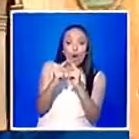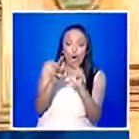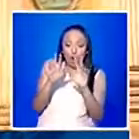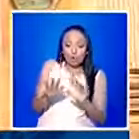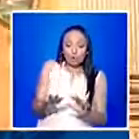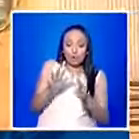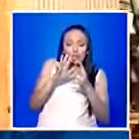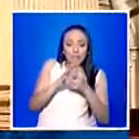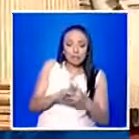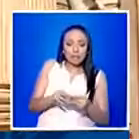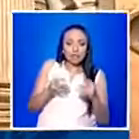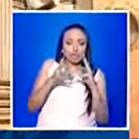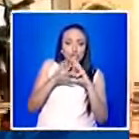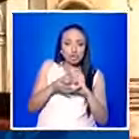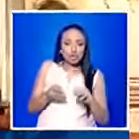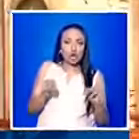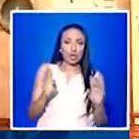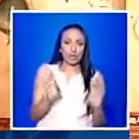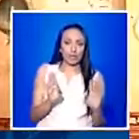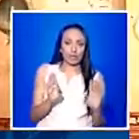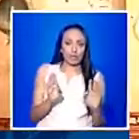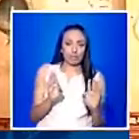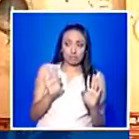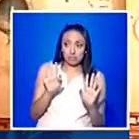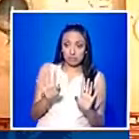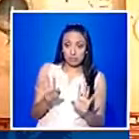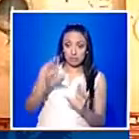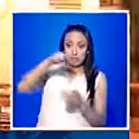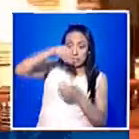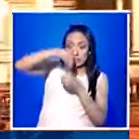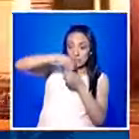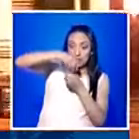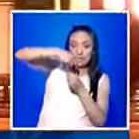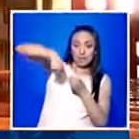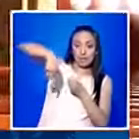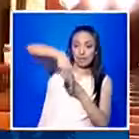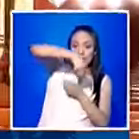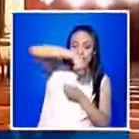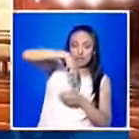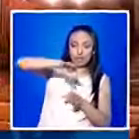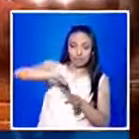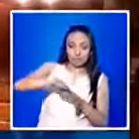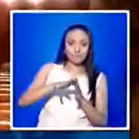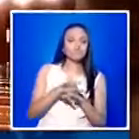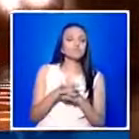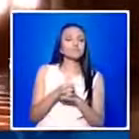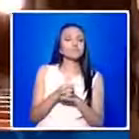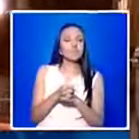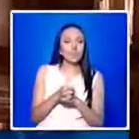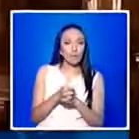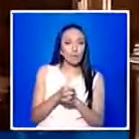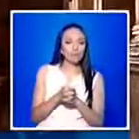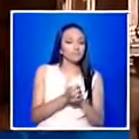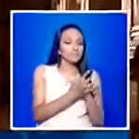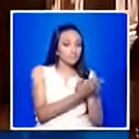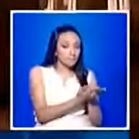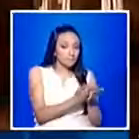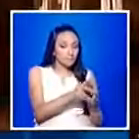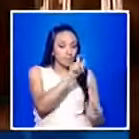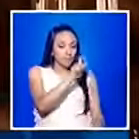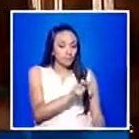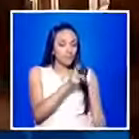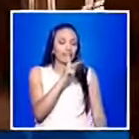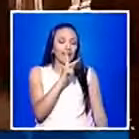y leyendas que rodean a este lugar. Voy a estar conversando en este momento con Karina Jaya,